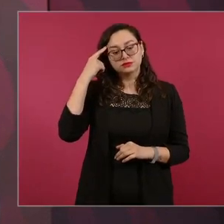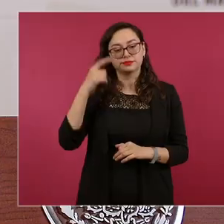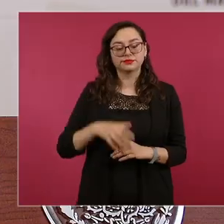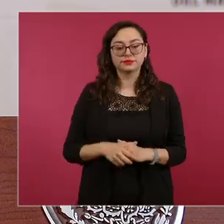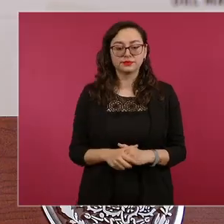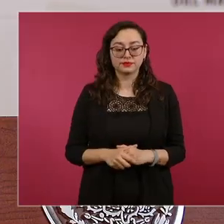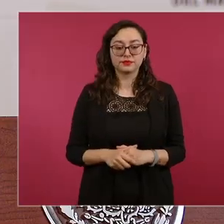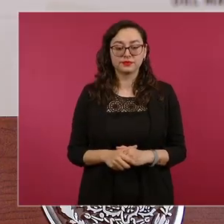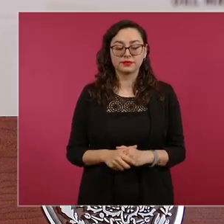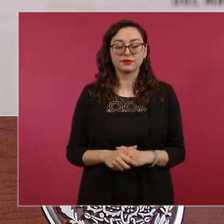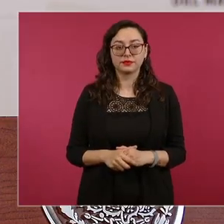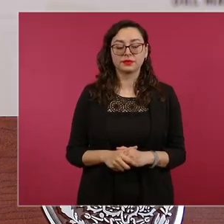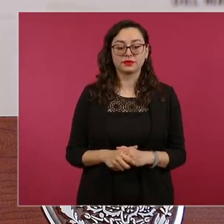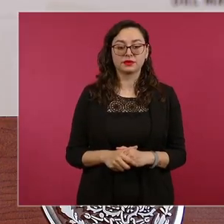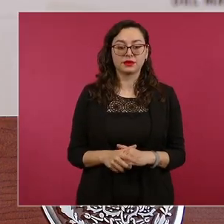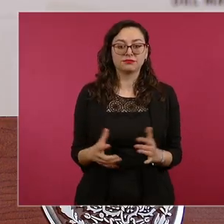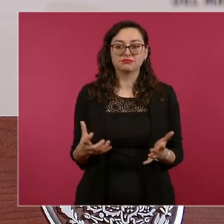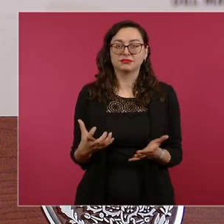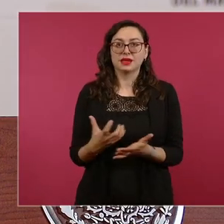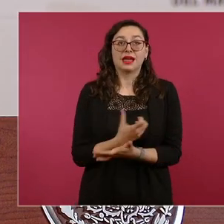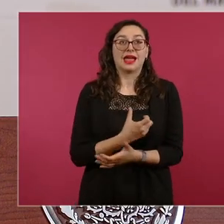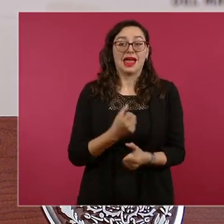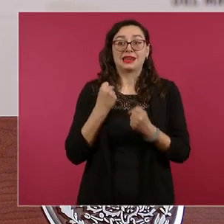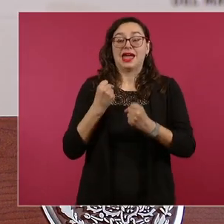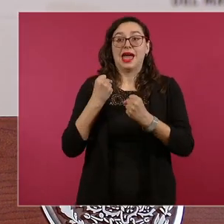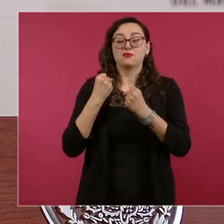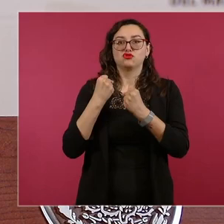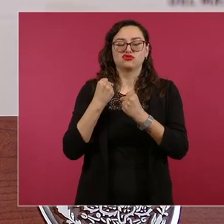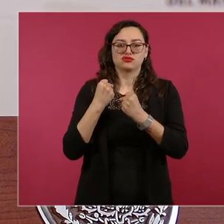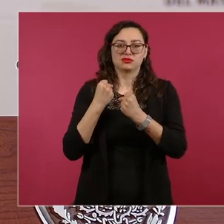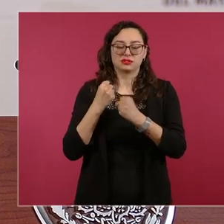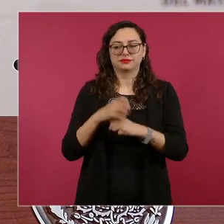con esa buena noticia.